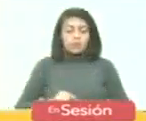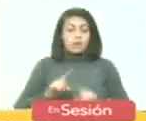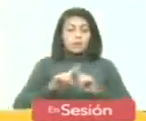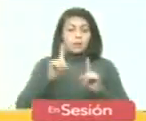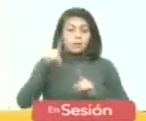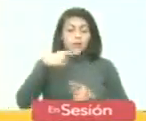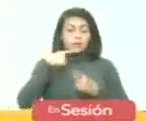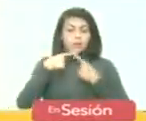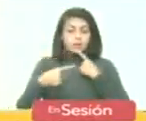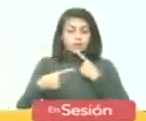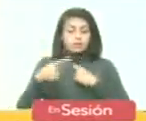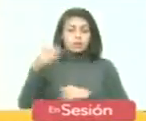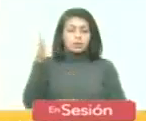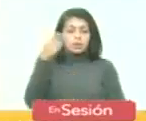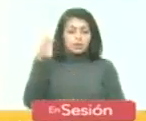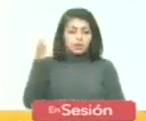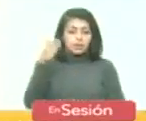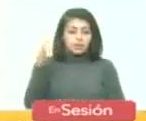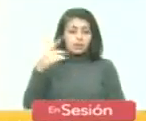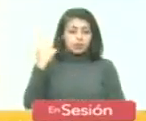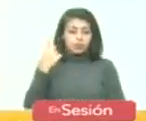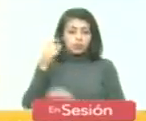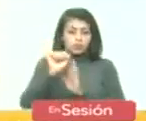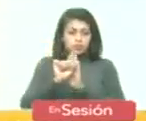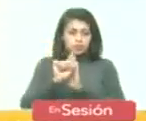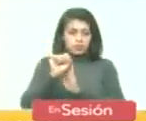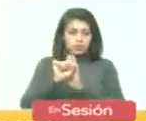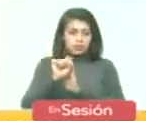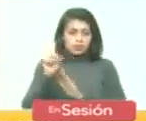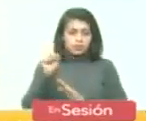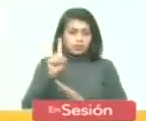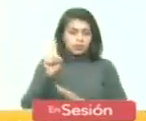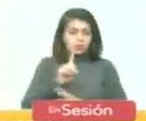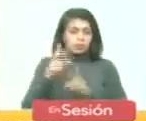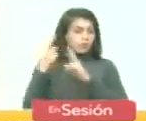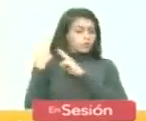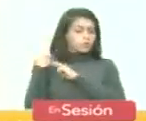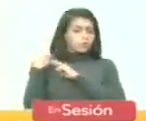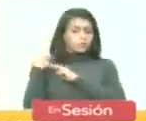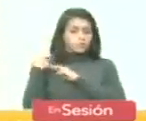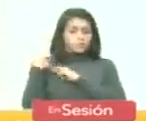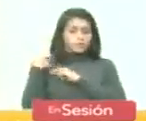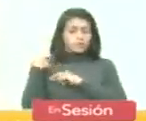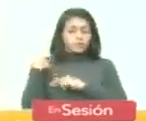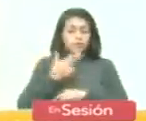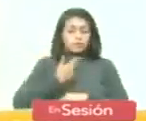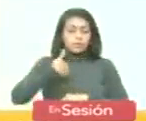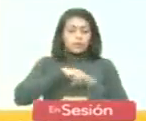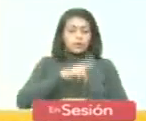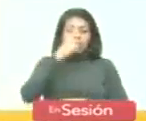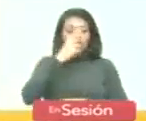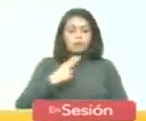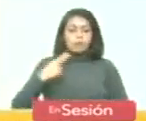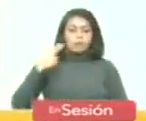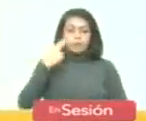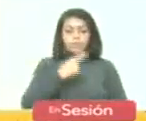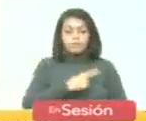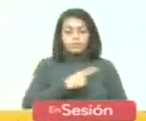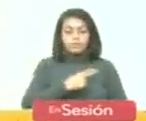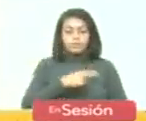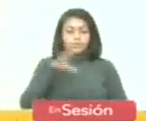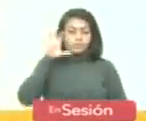además, la bandera no es solo un símbolo, es la representación de nuestro compromiso con